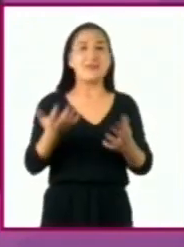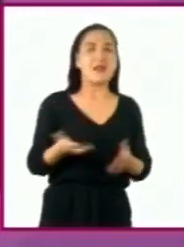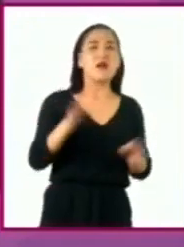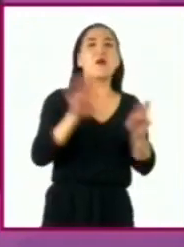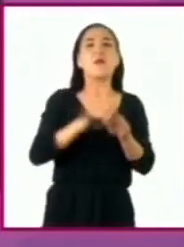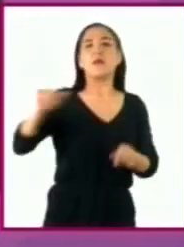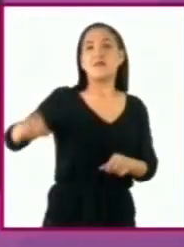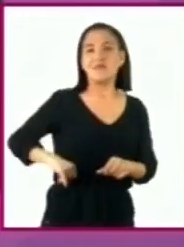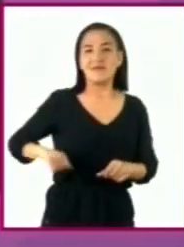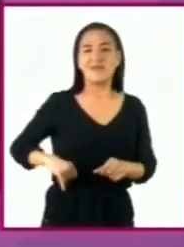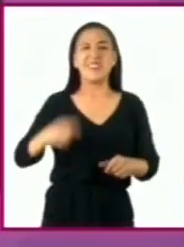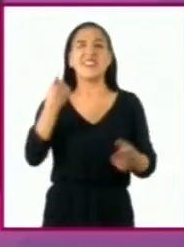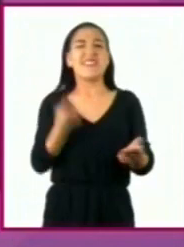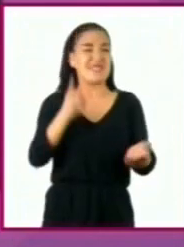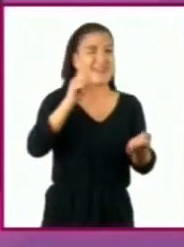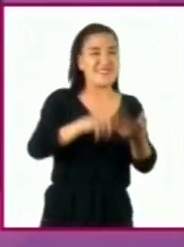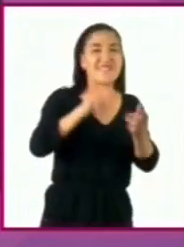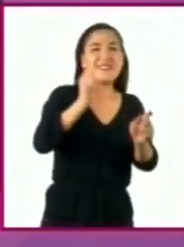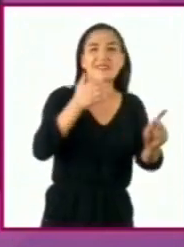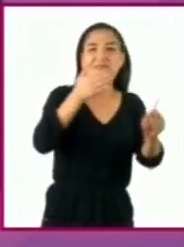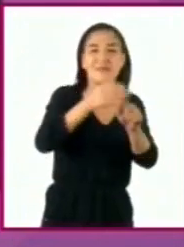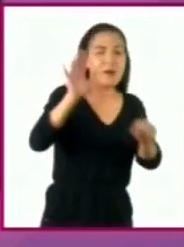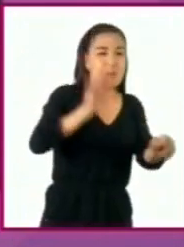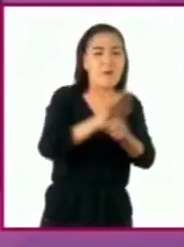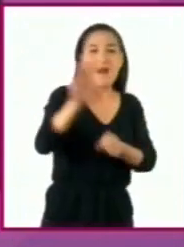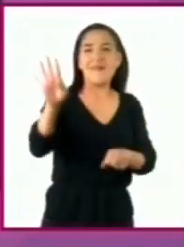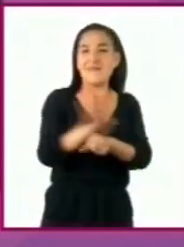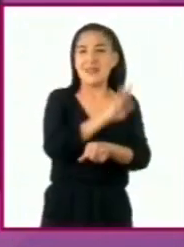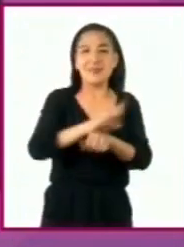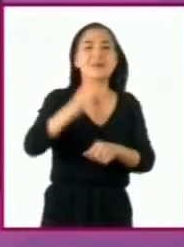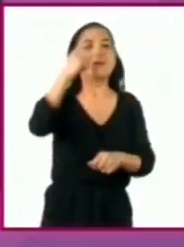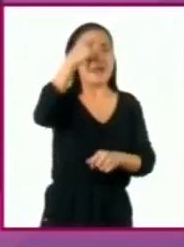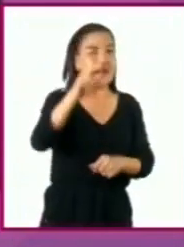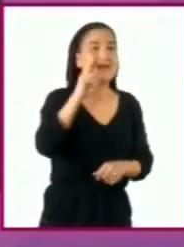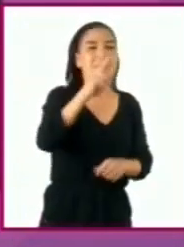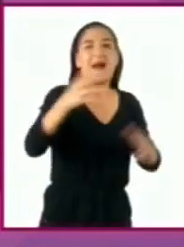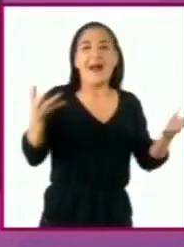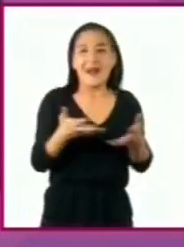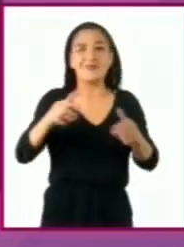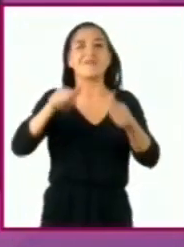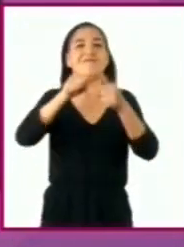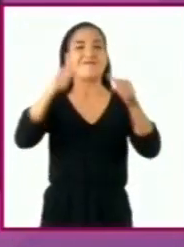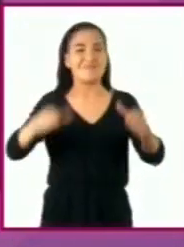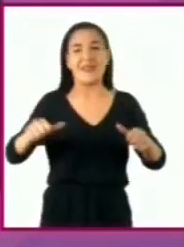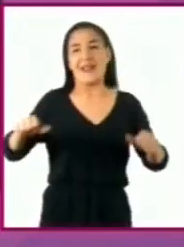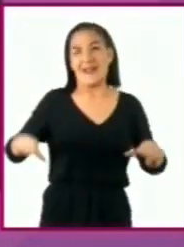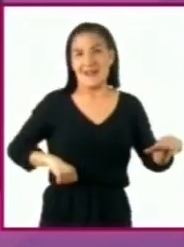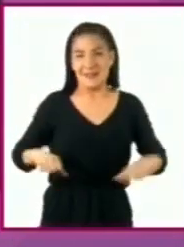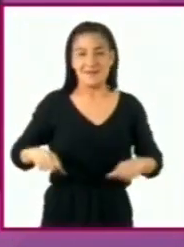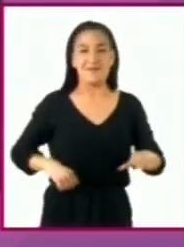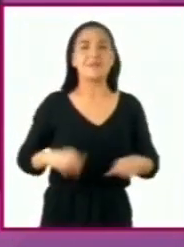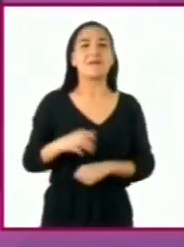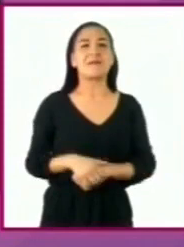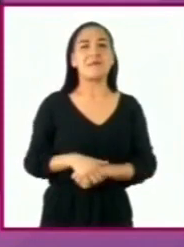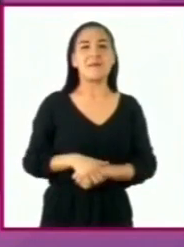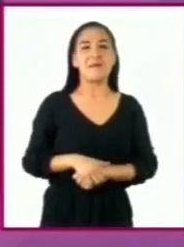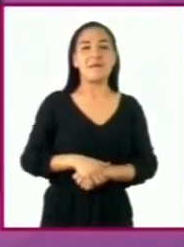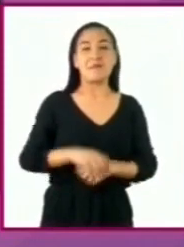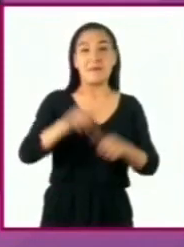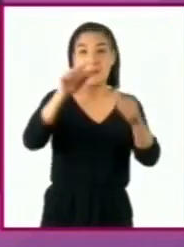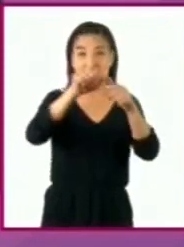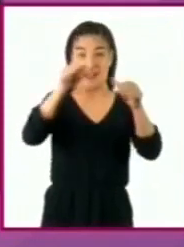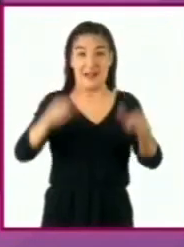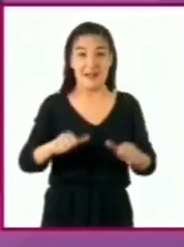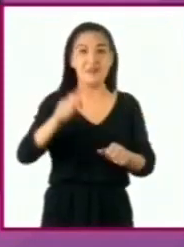interesa abordar los beneficios que se obtienen al realizar actividades artísticas. La